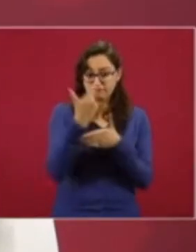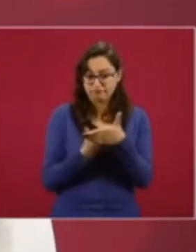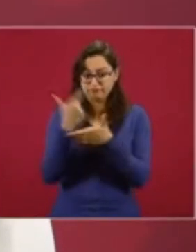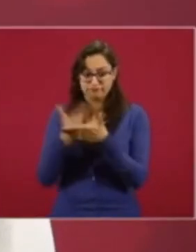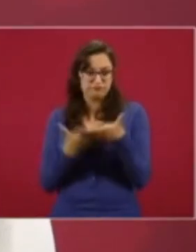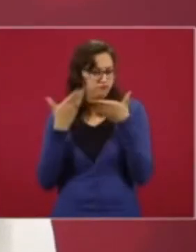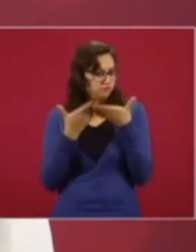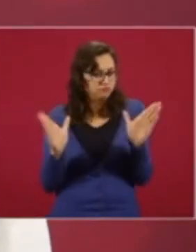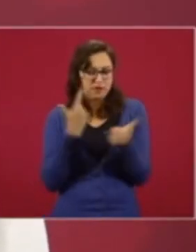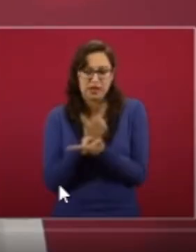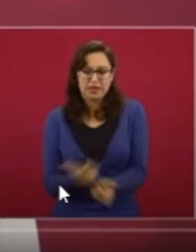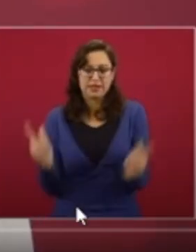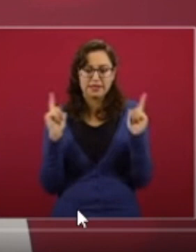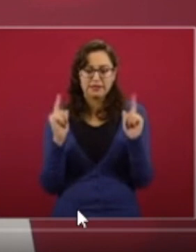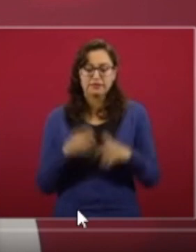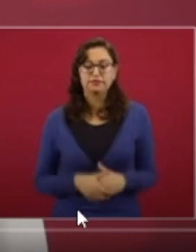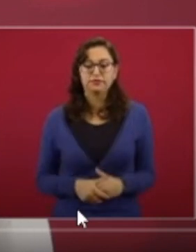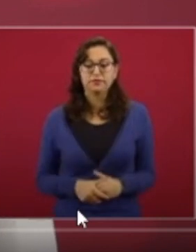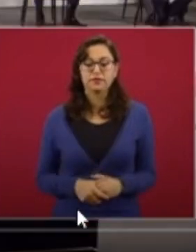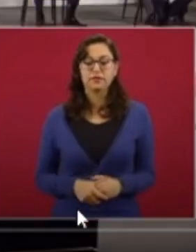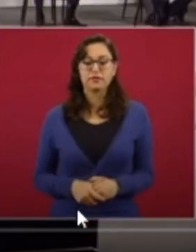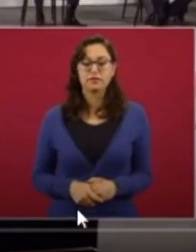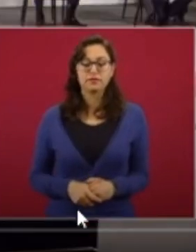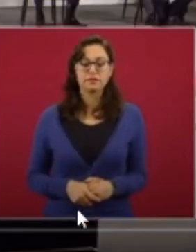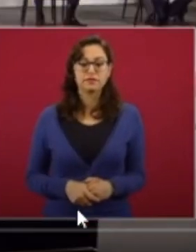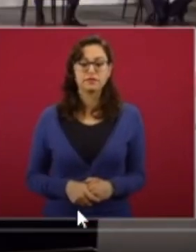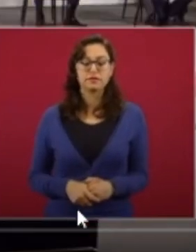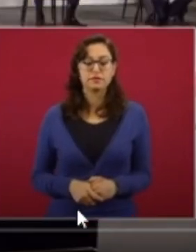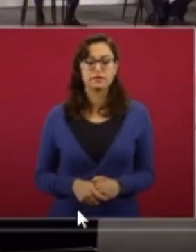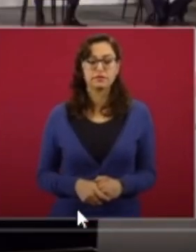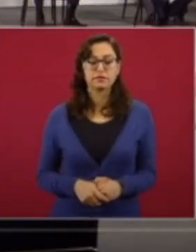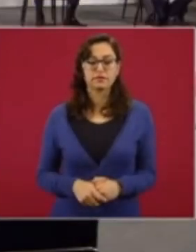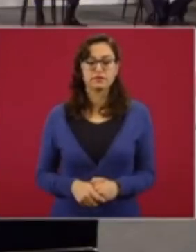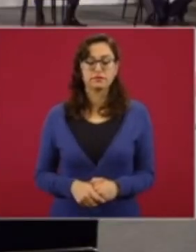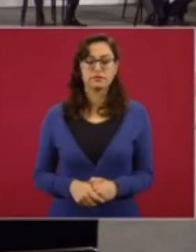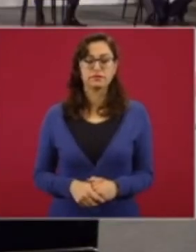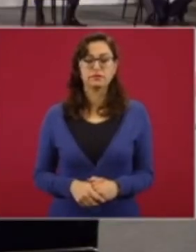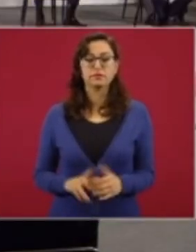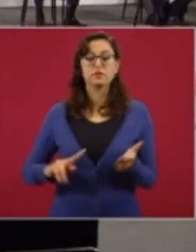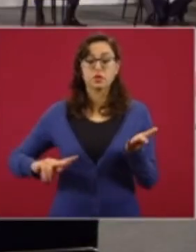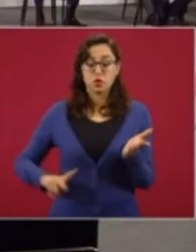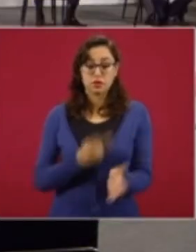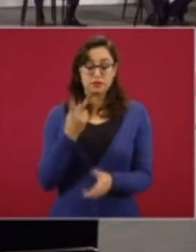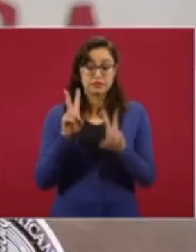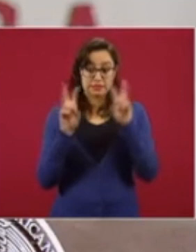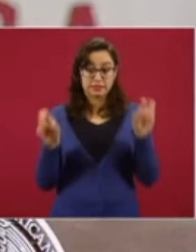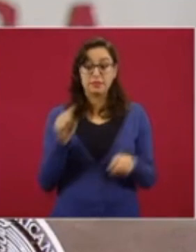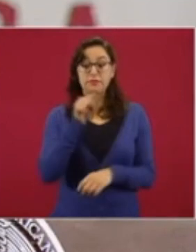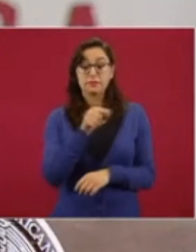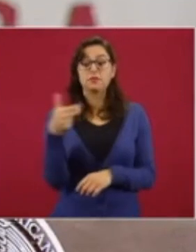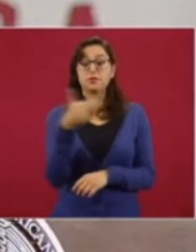para cualquier ciudadano si nos vamos nuevamente al caso o al ejemplo del hotel el